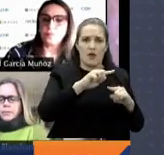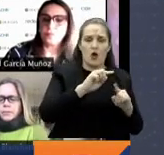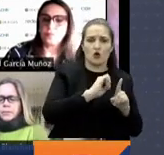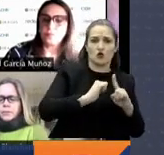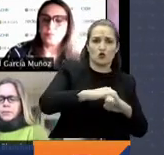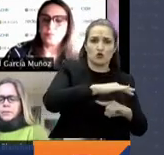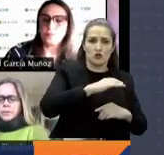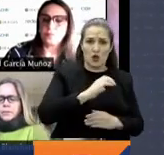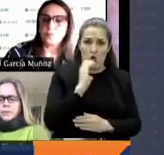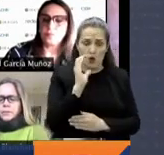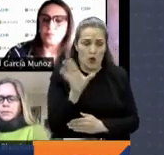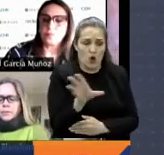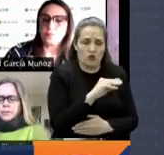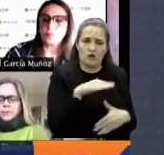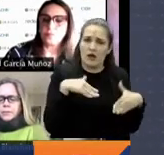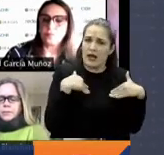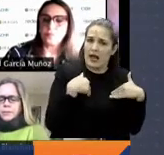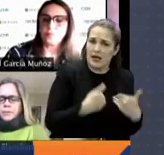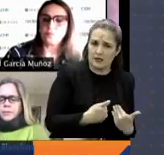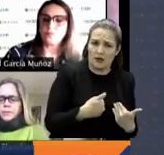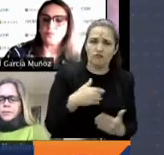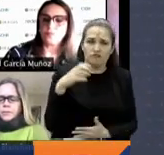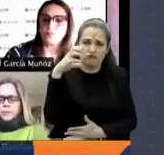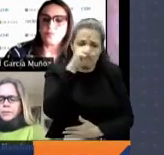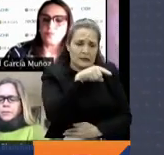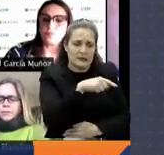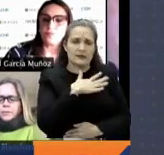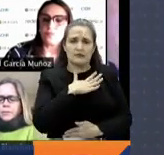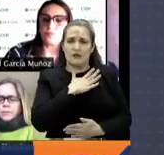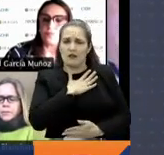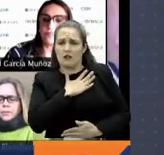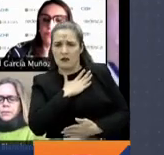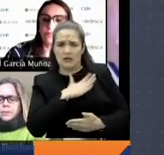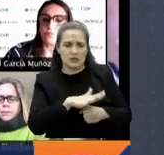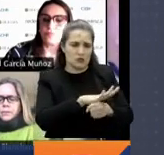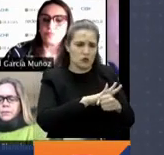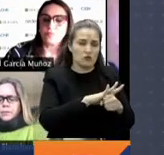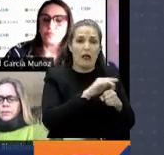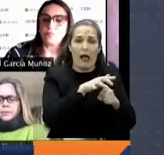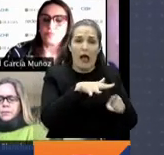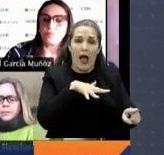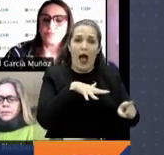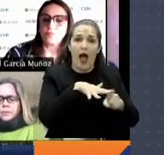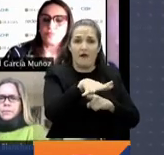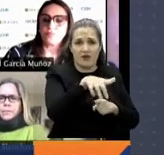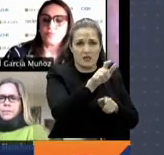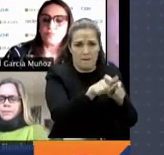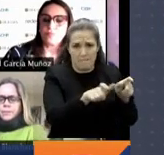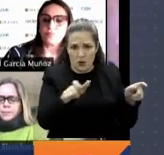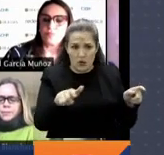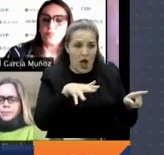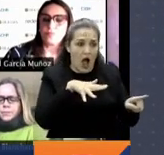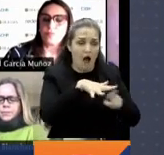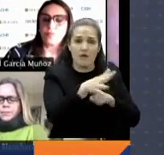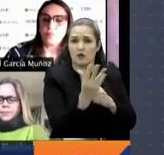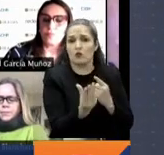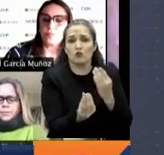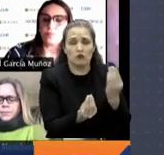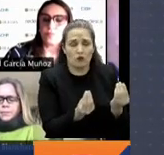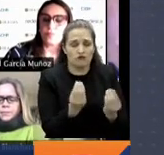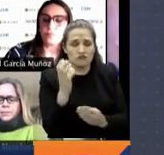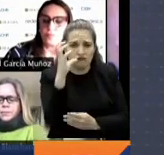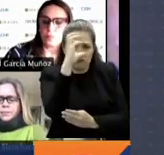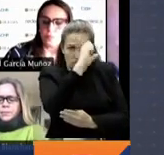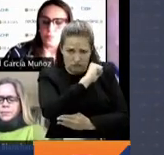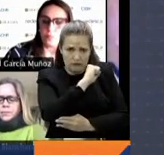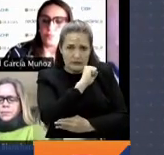colombiana. La Comisión reconoce que este malestar se origina en serias afectaciones particulares y colectivas y